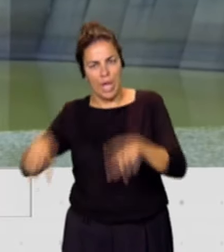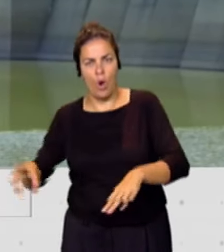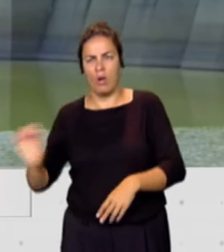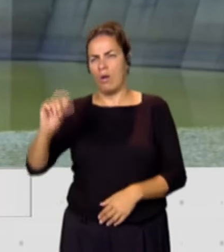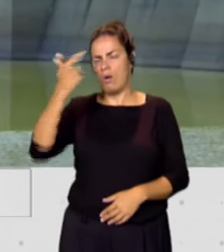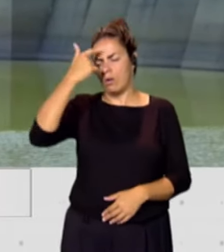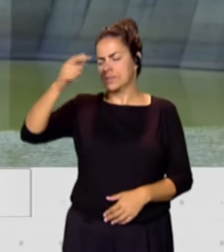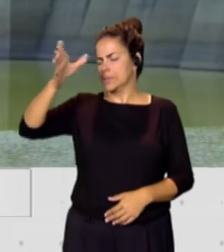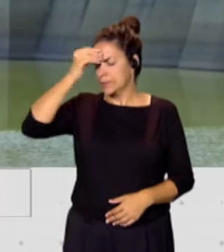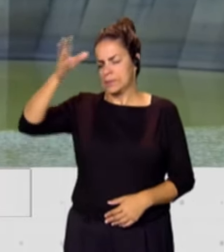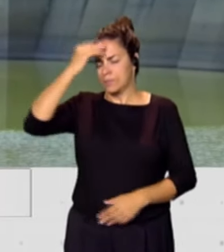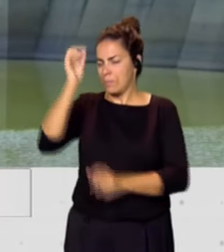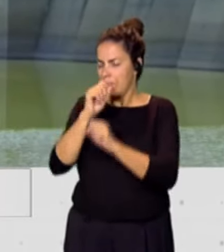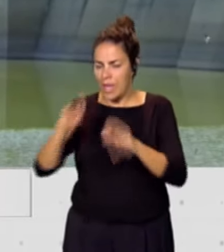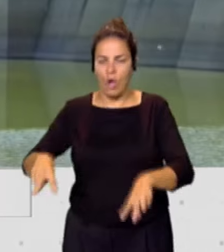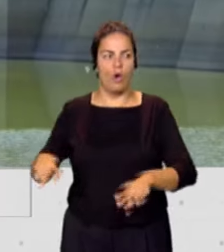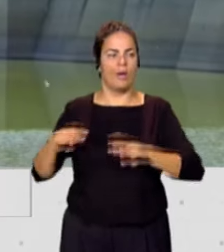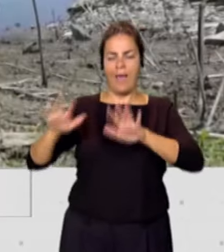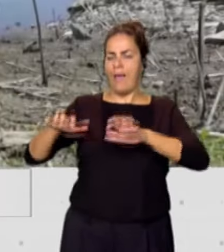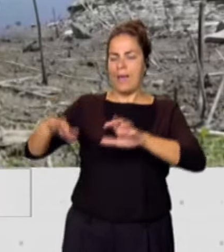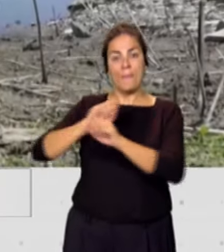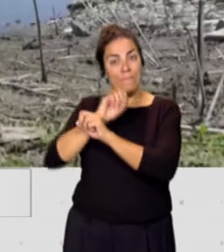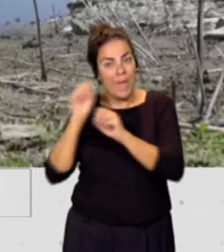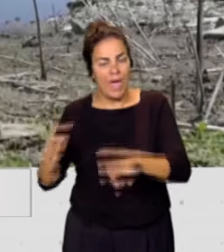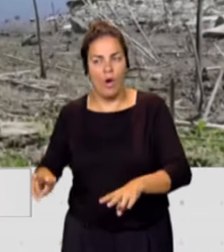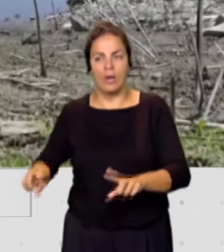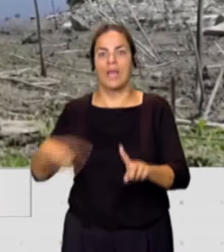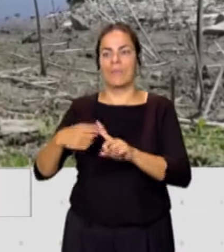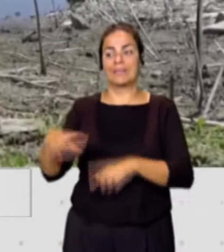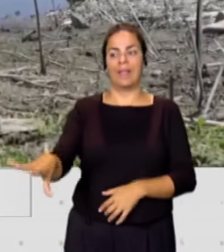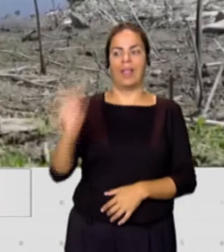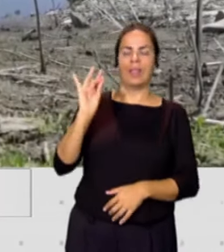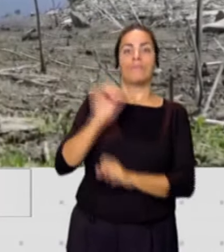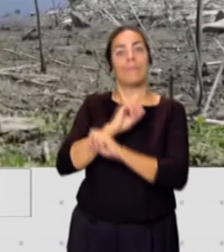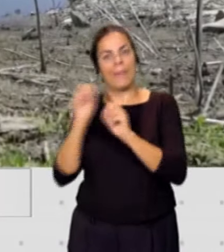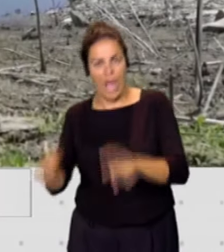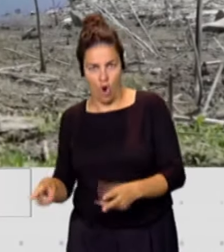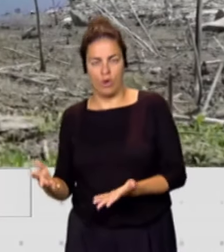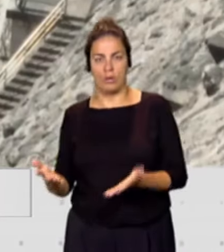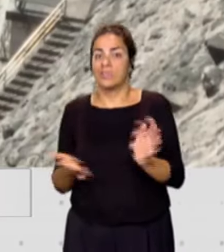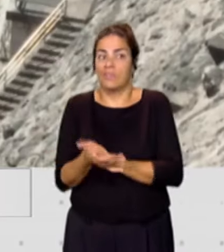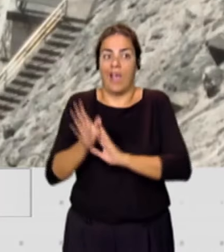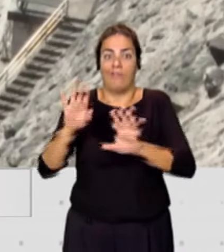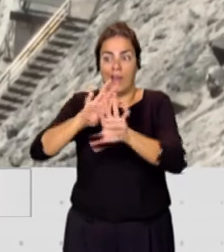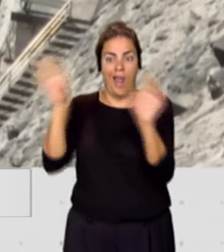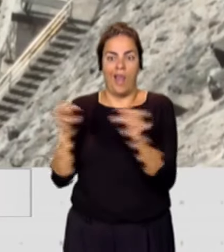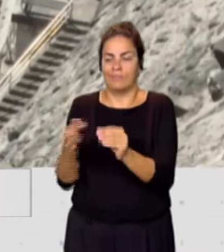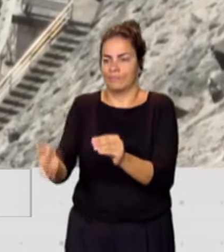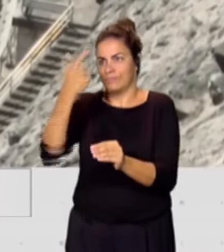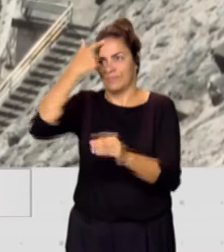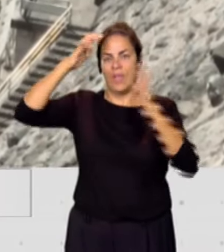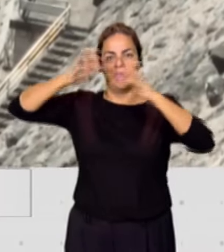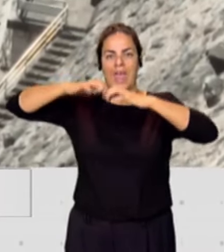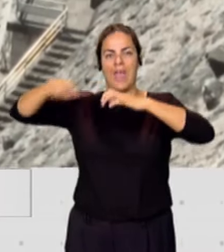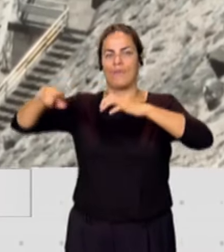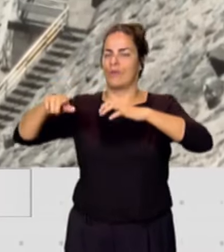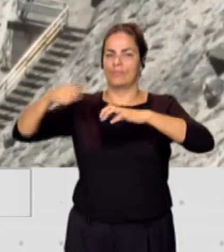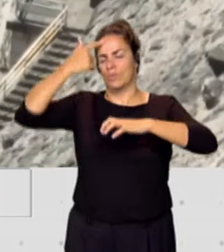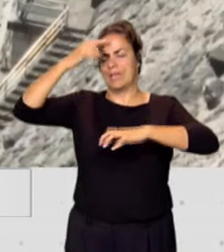peor tomes eso También es importante tomes peor tus decisiones y En definitiva tu cerebro esté más